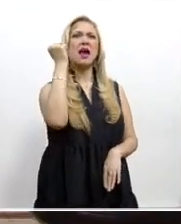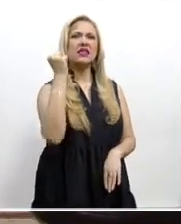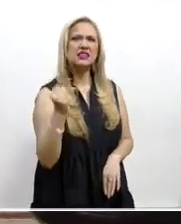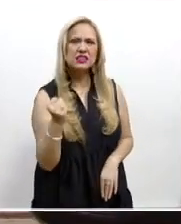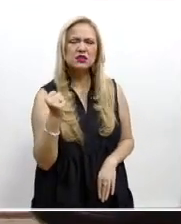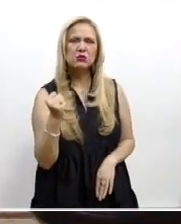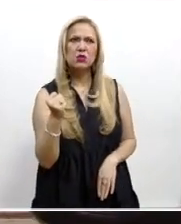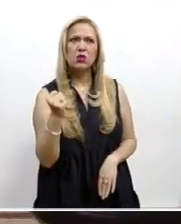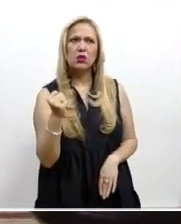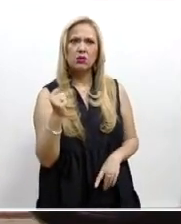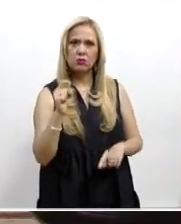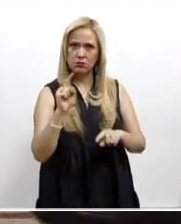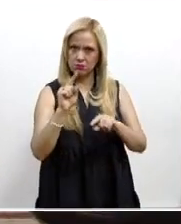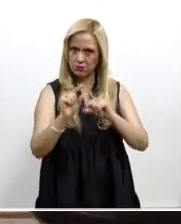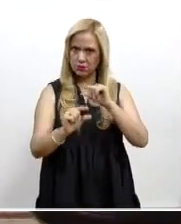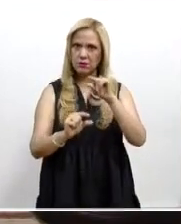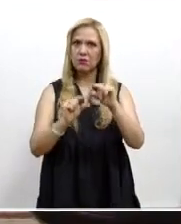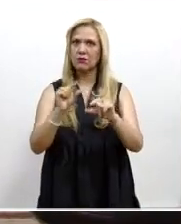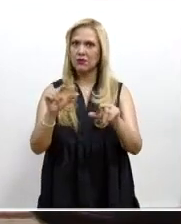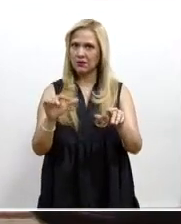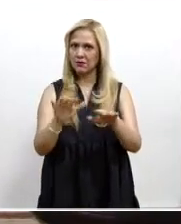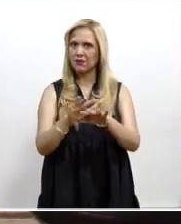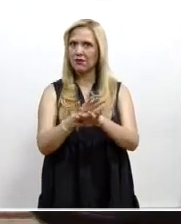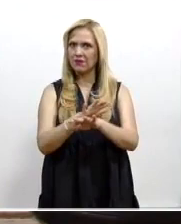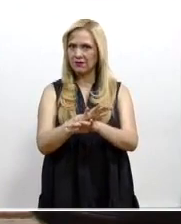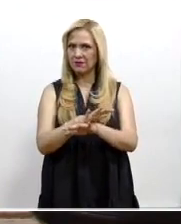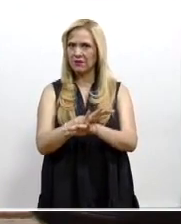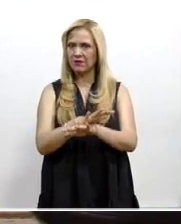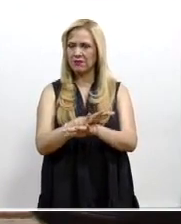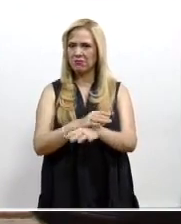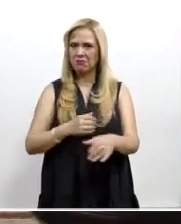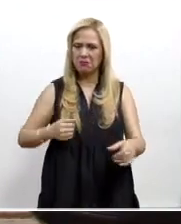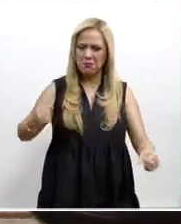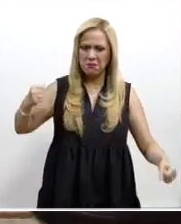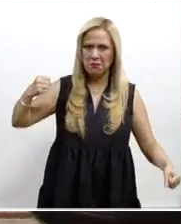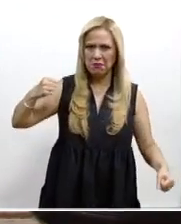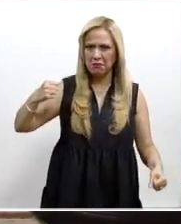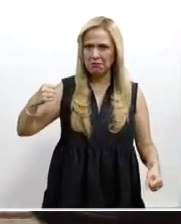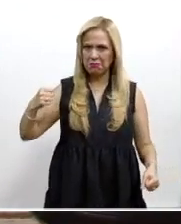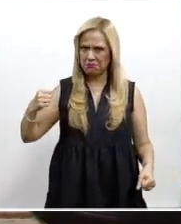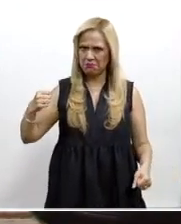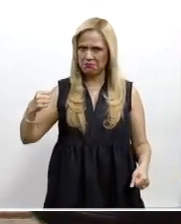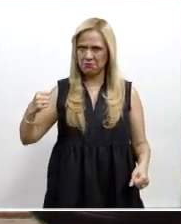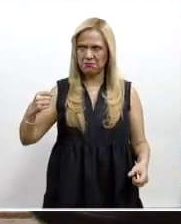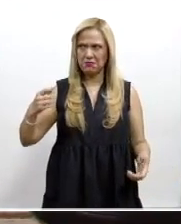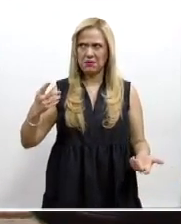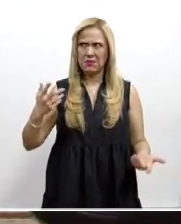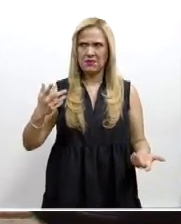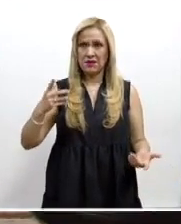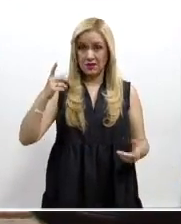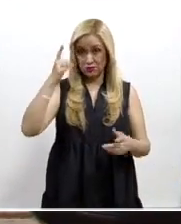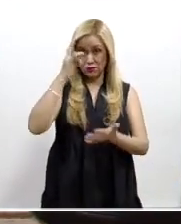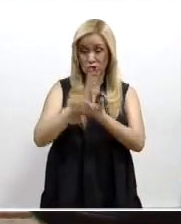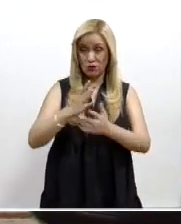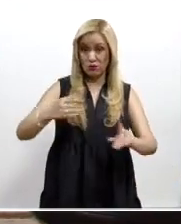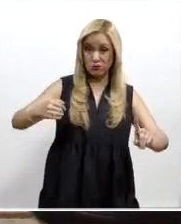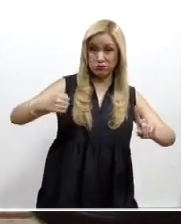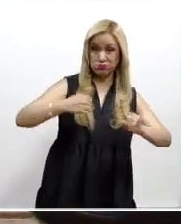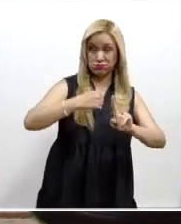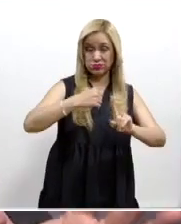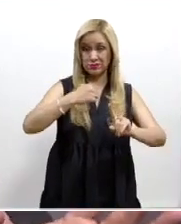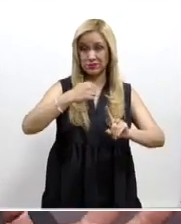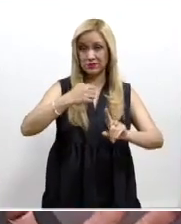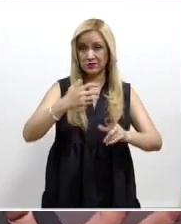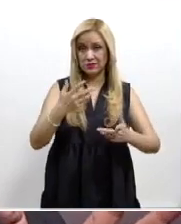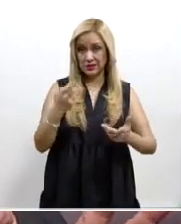como que el machismo no ni siquiera tiene que llegar a ser violento para que se pueda manifestar, ¿cierto? Yo diría,